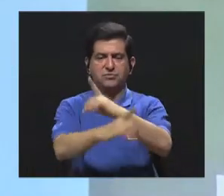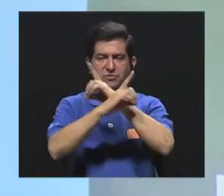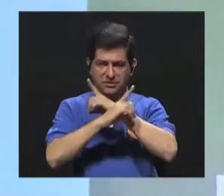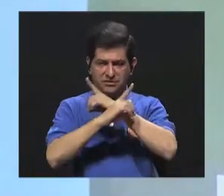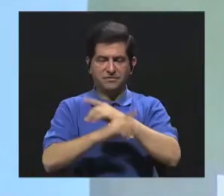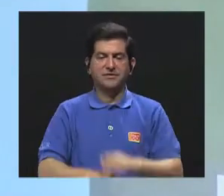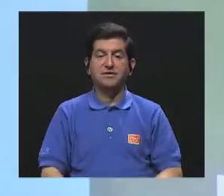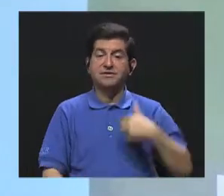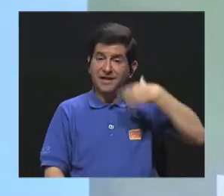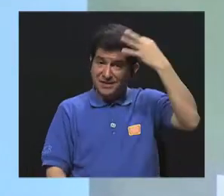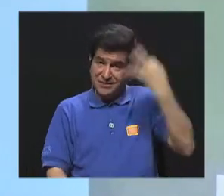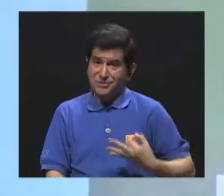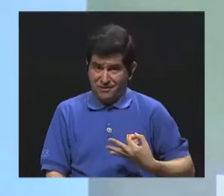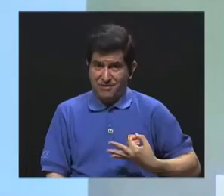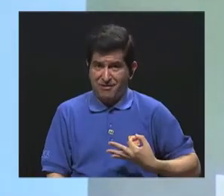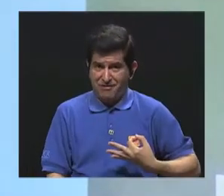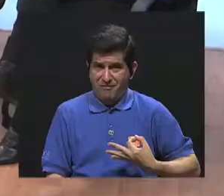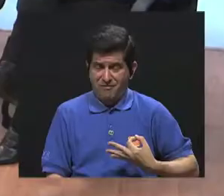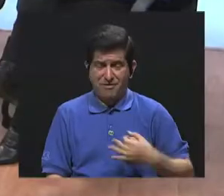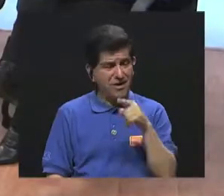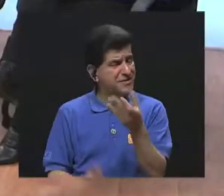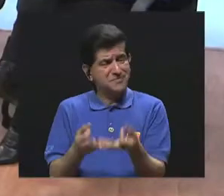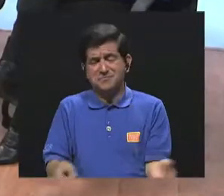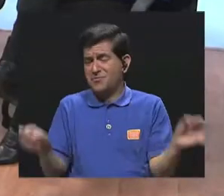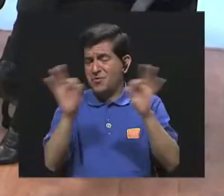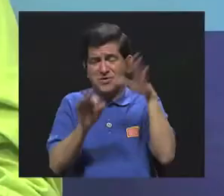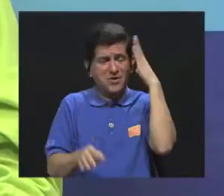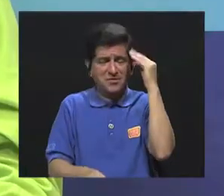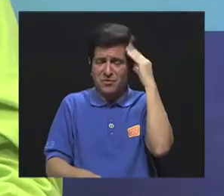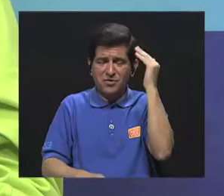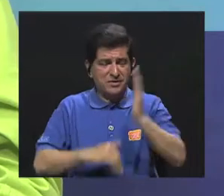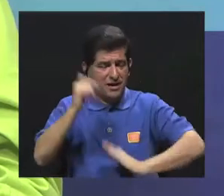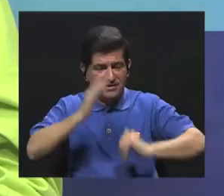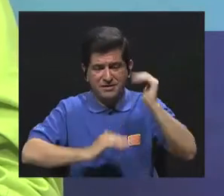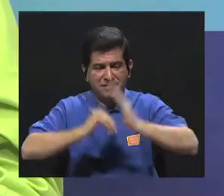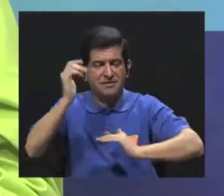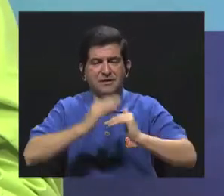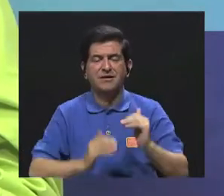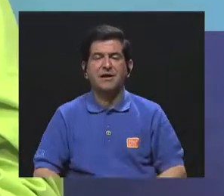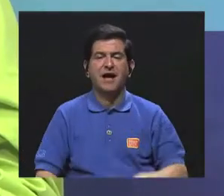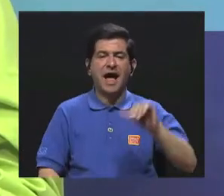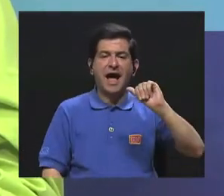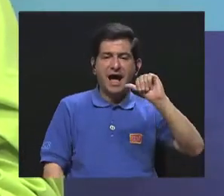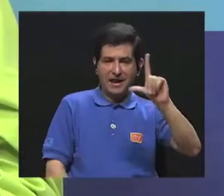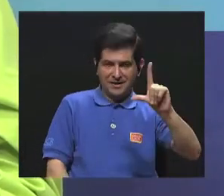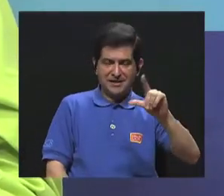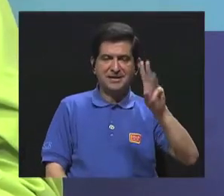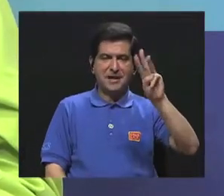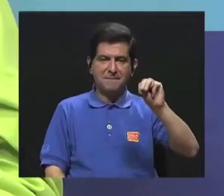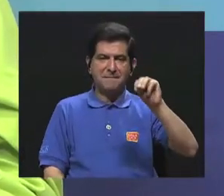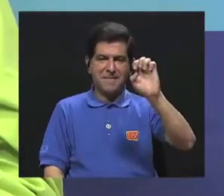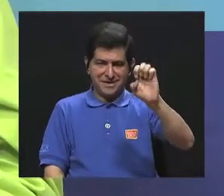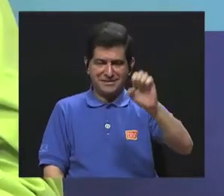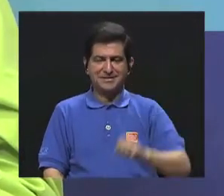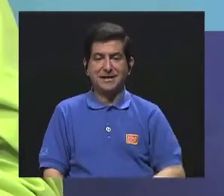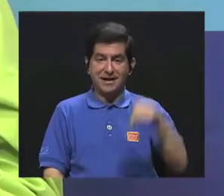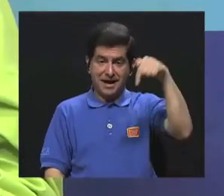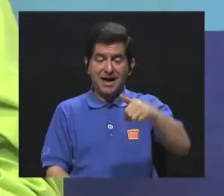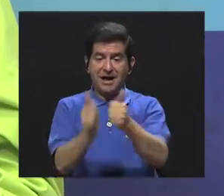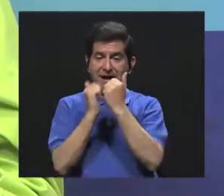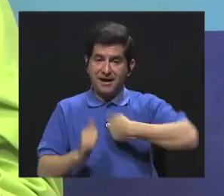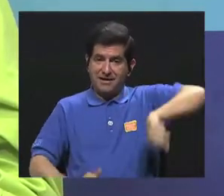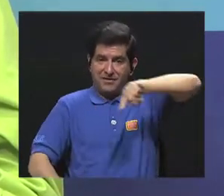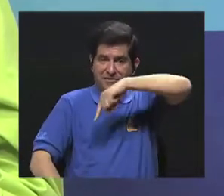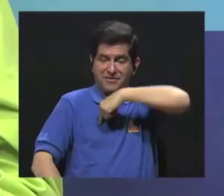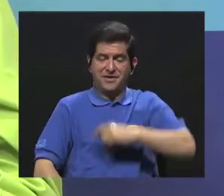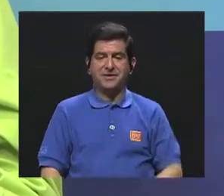algo que es importante experimentar y construir. Alexandra Latichev y Marcela Esquivel están con nosotros